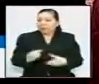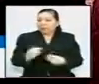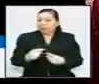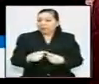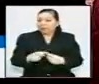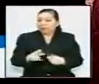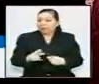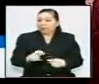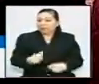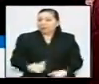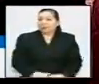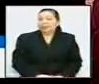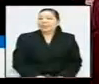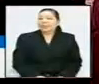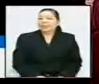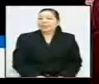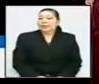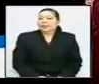Contraloría.